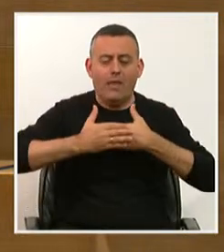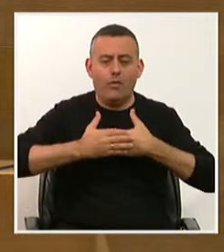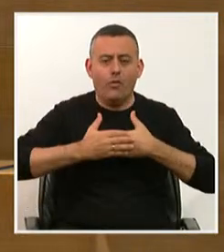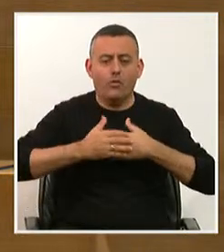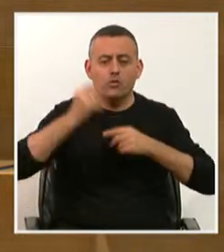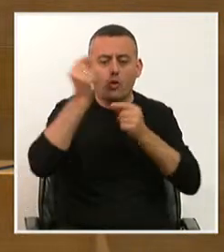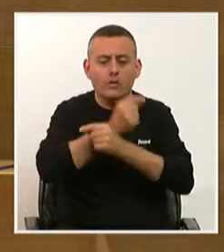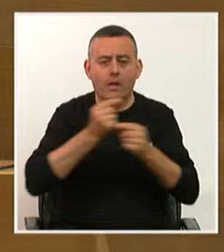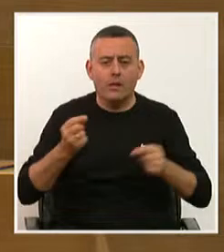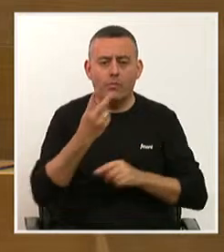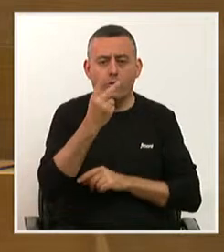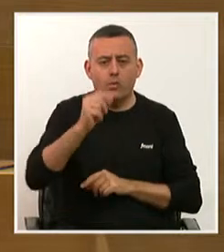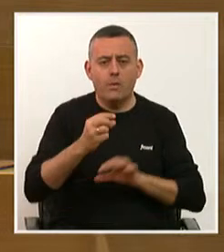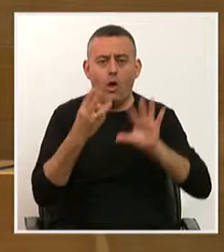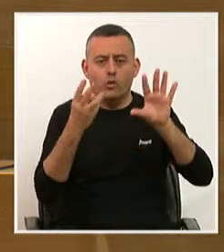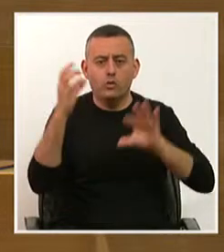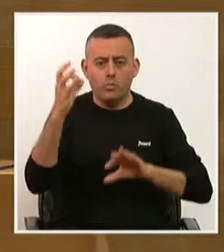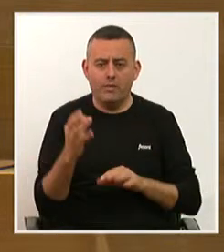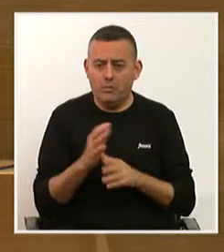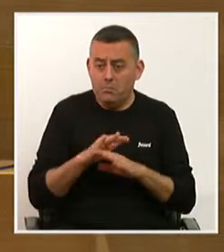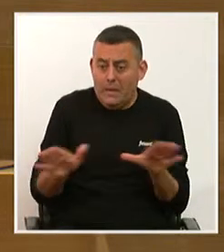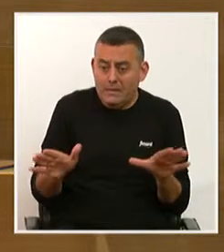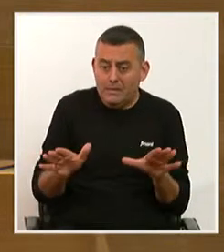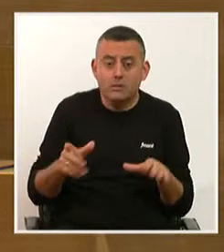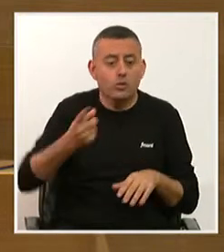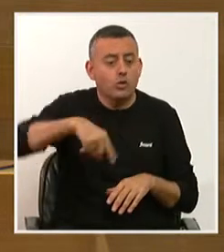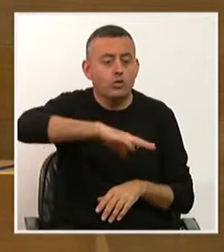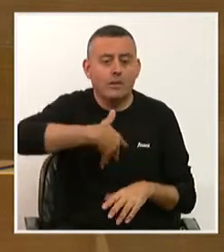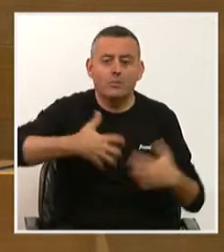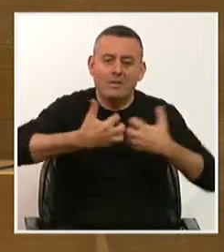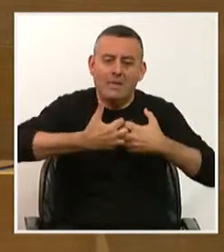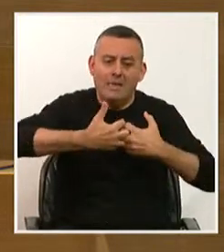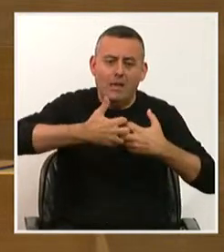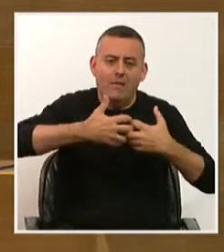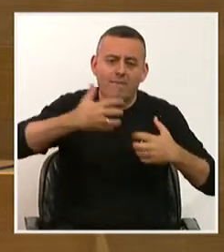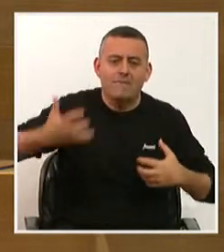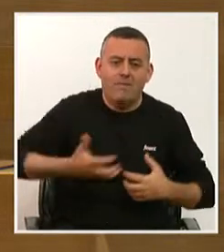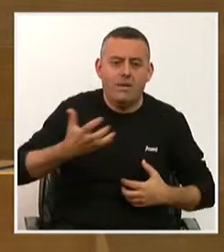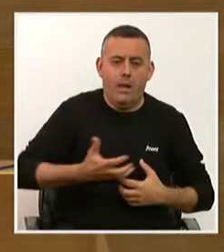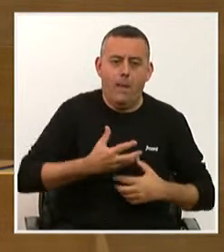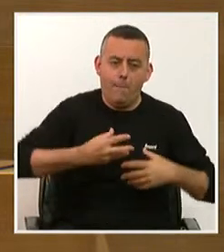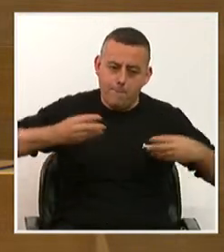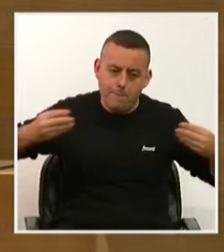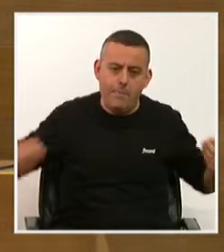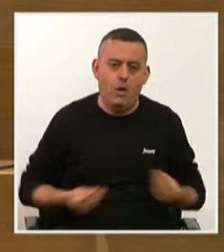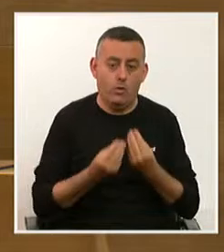reindustrializar la comunidad valenciana pero de verdad muchas gracias gracias